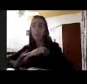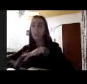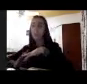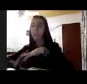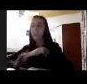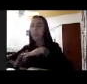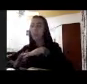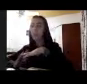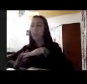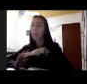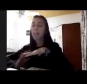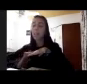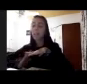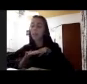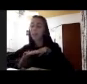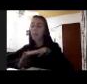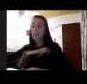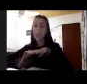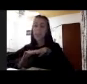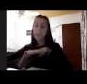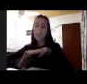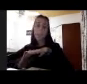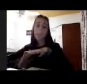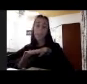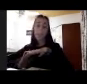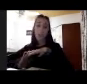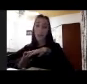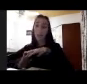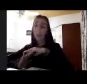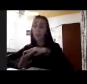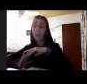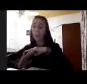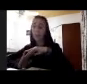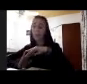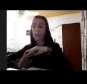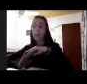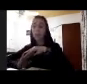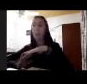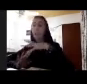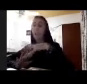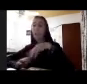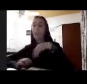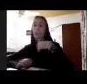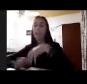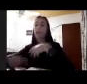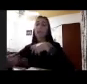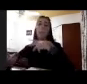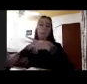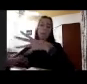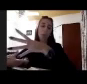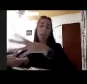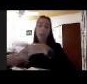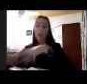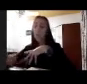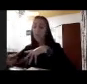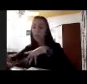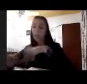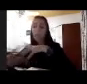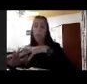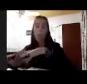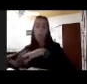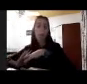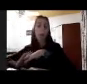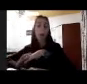come. qué equipamiento necesita ese sitio de la ciudad, por ejemplo, quizá biblioteca,